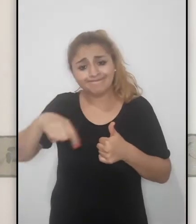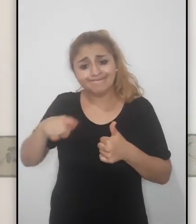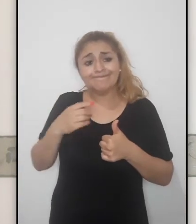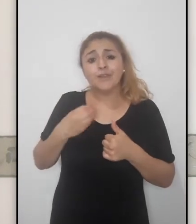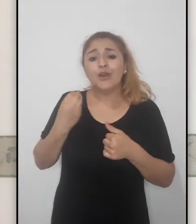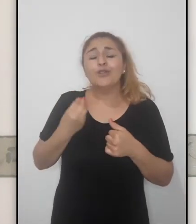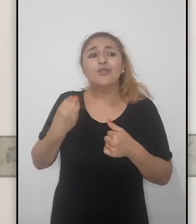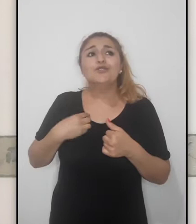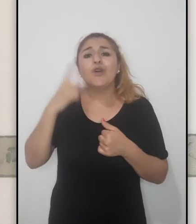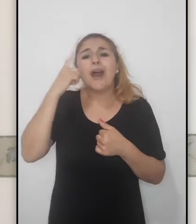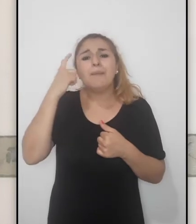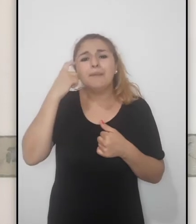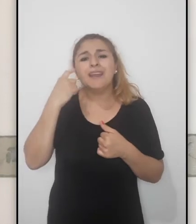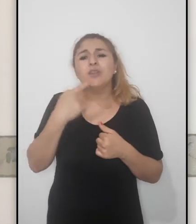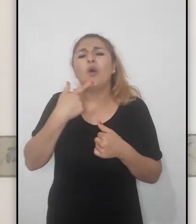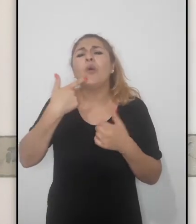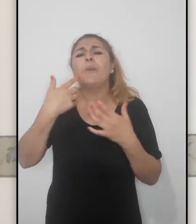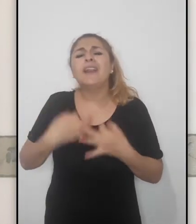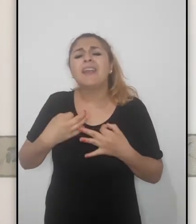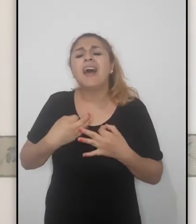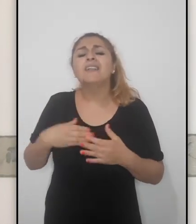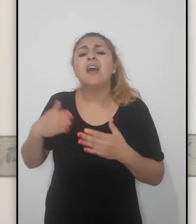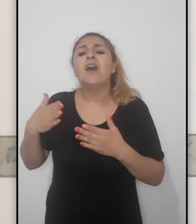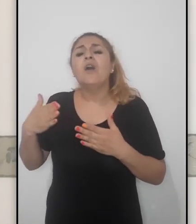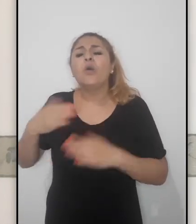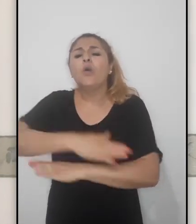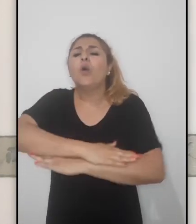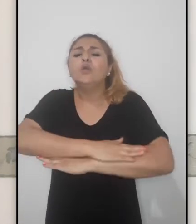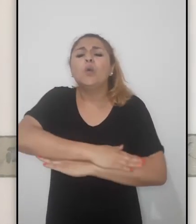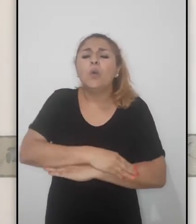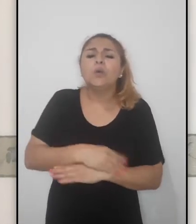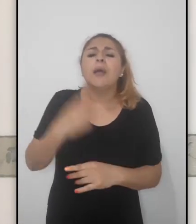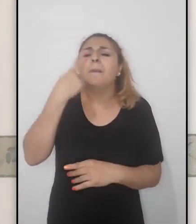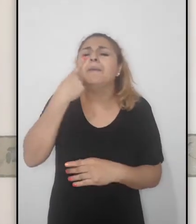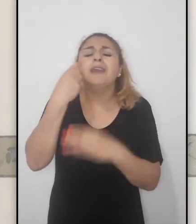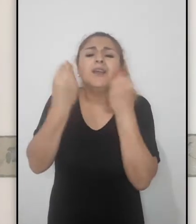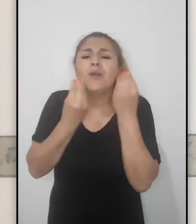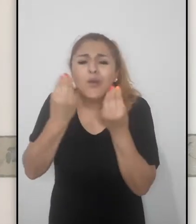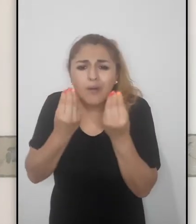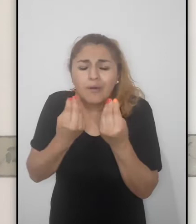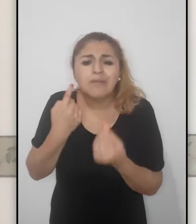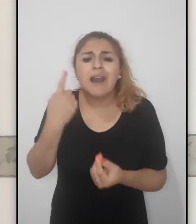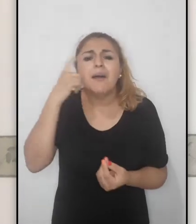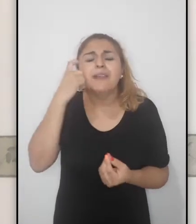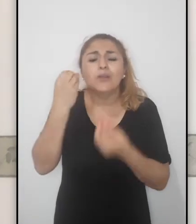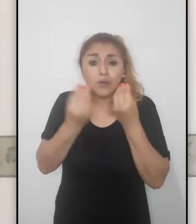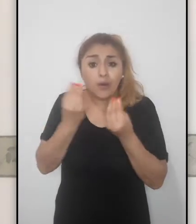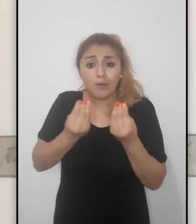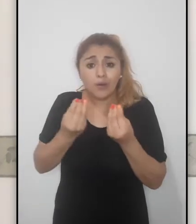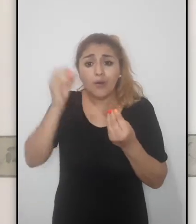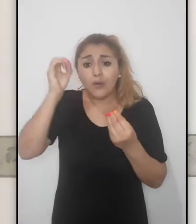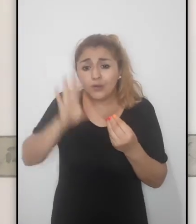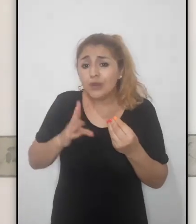está bien o mal lo que hacemos por esto solo dios más allá de nuestra manera de